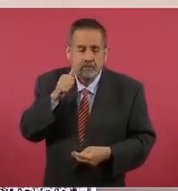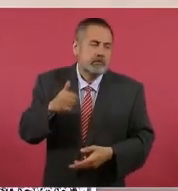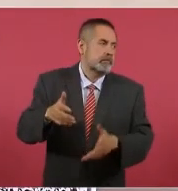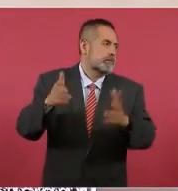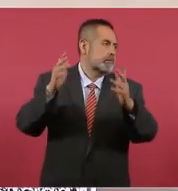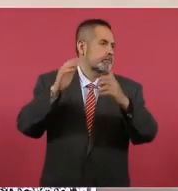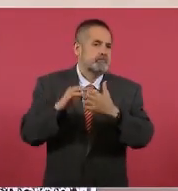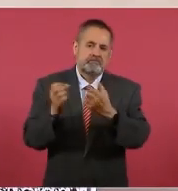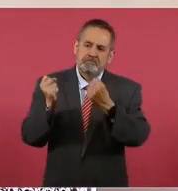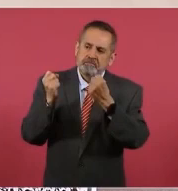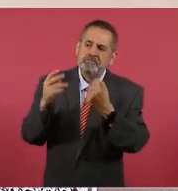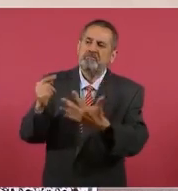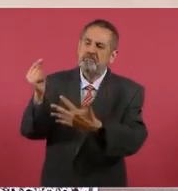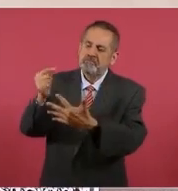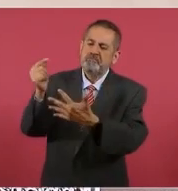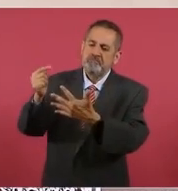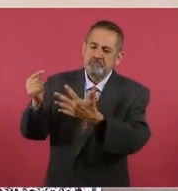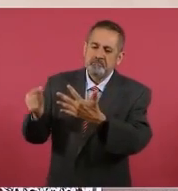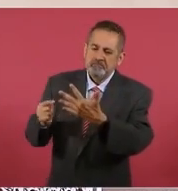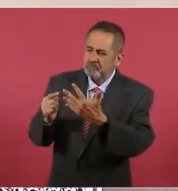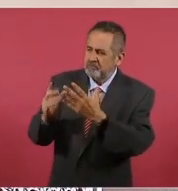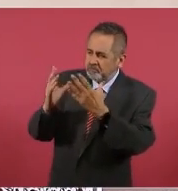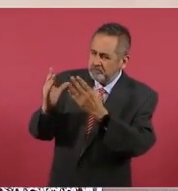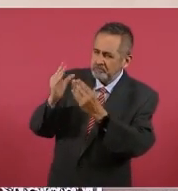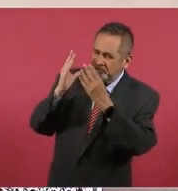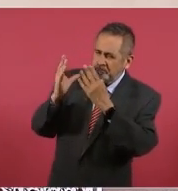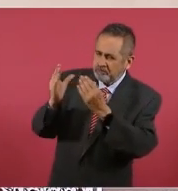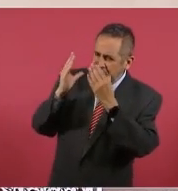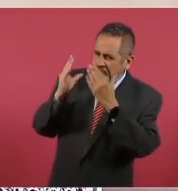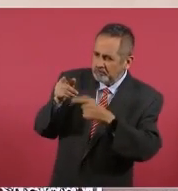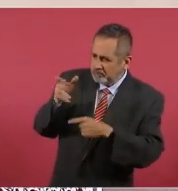tantas cosas, tantas enseñanzas